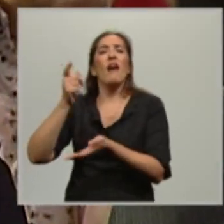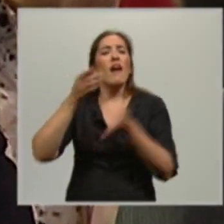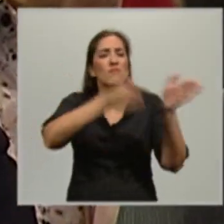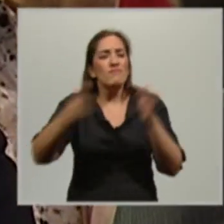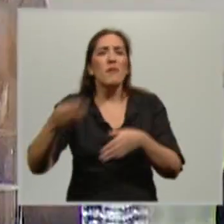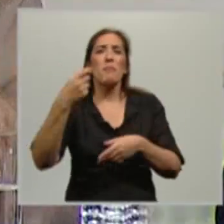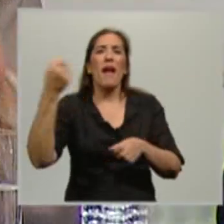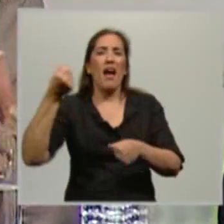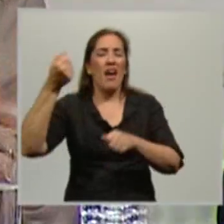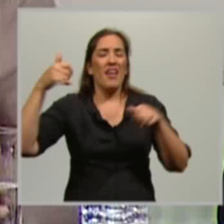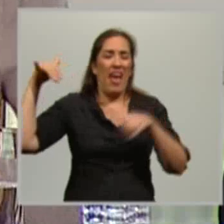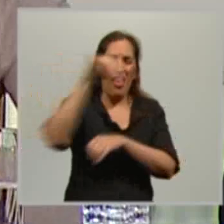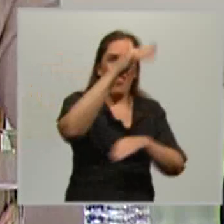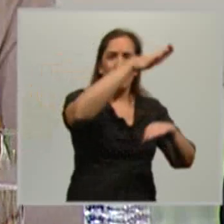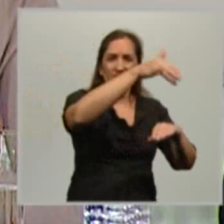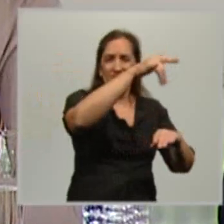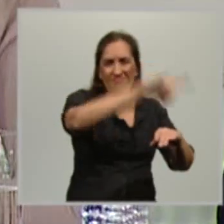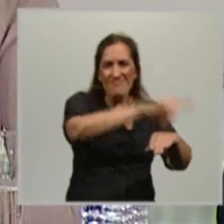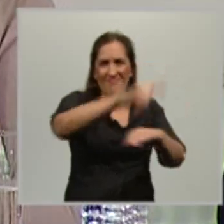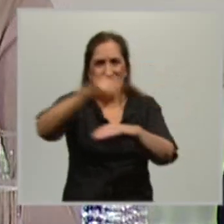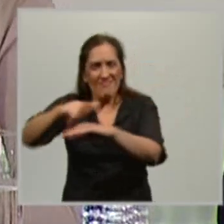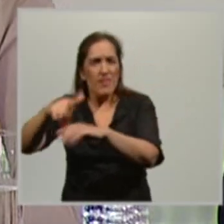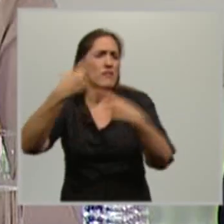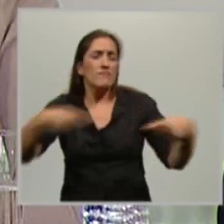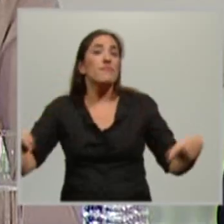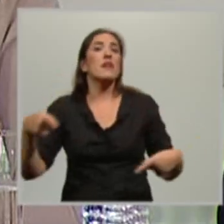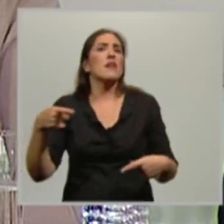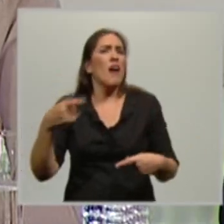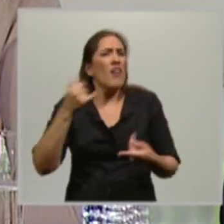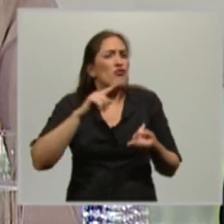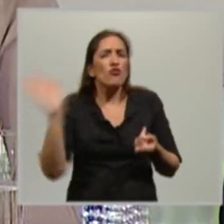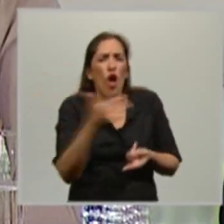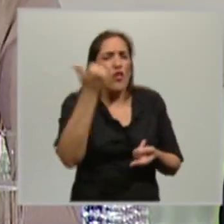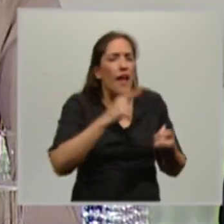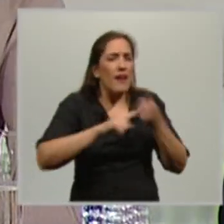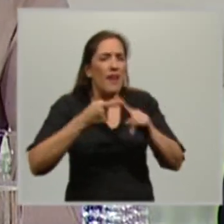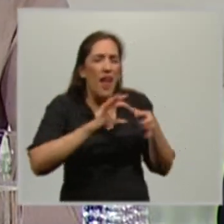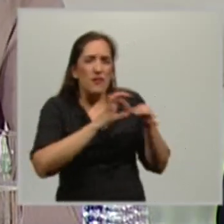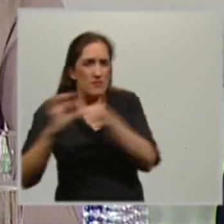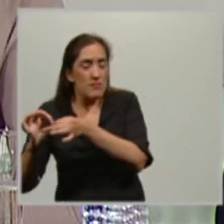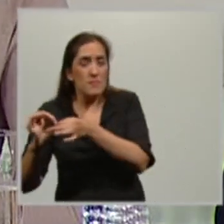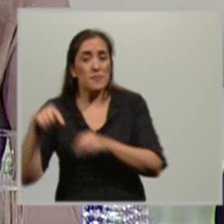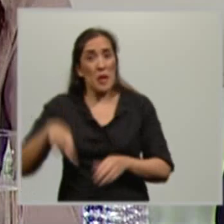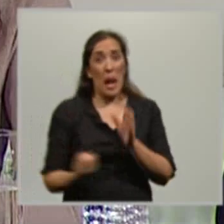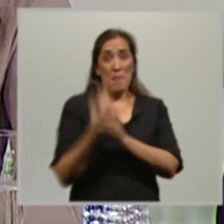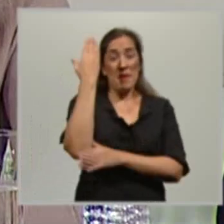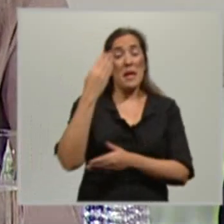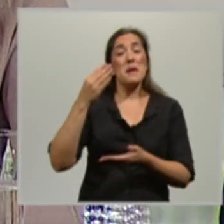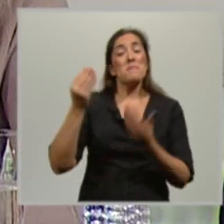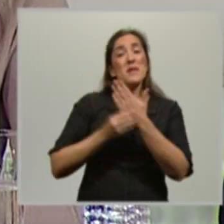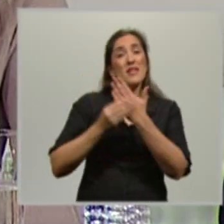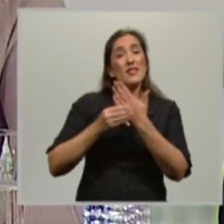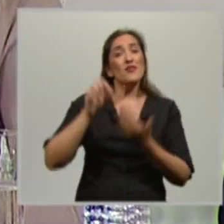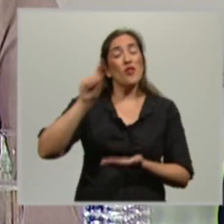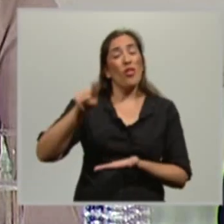de amarre, porque todo tiene que ver con todo. Y cuando hoy, por la mañana, el ministro de Planificación, que está